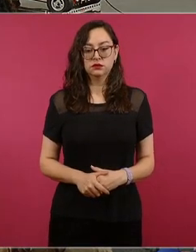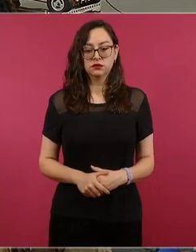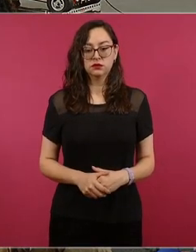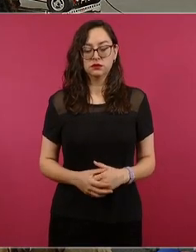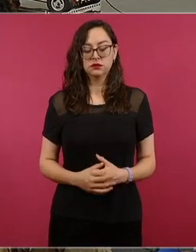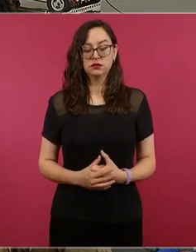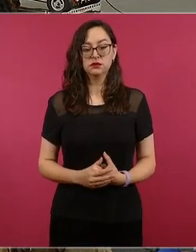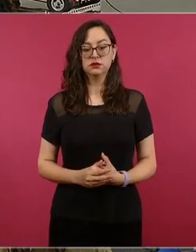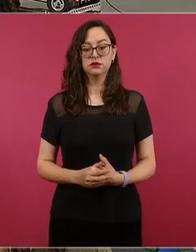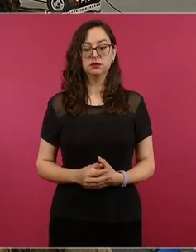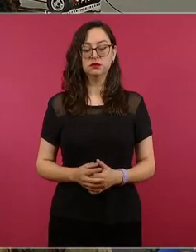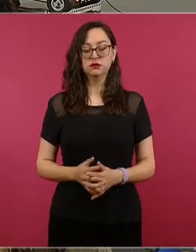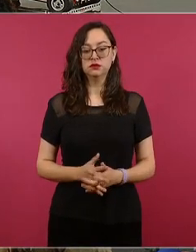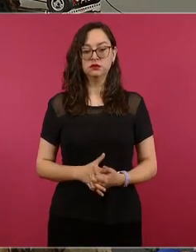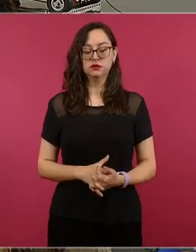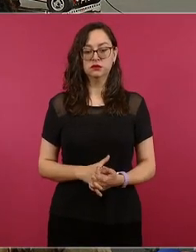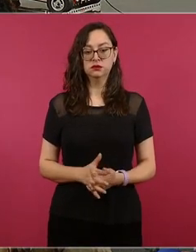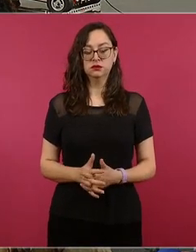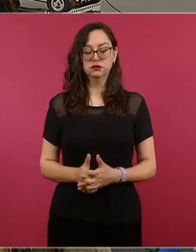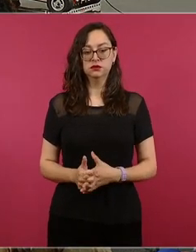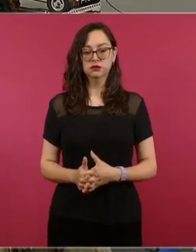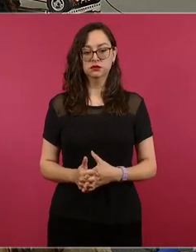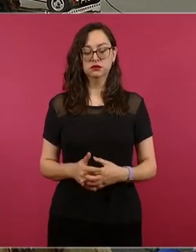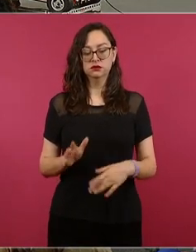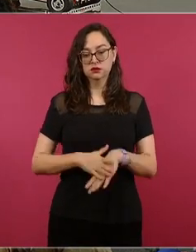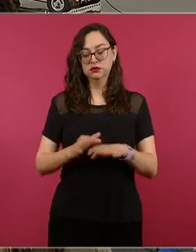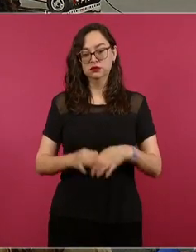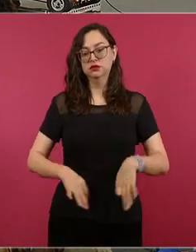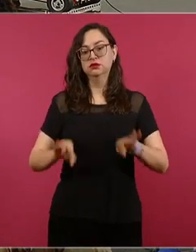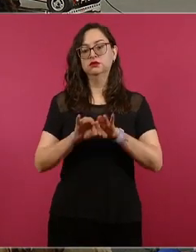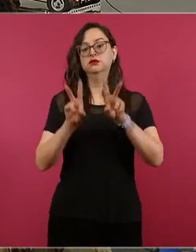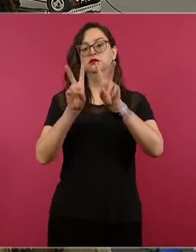Pero sobre todo lo de homicidio.